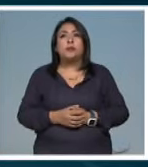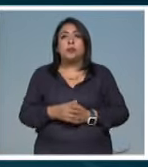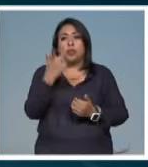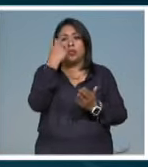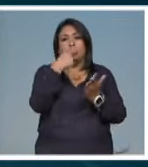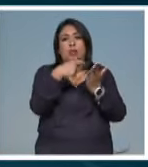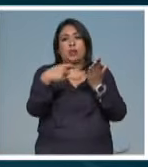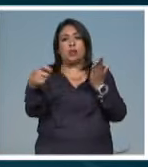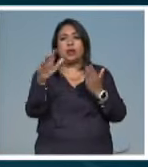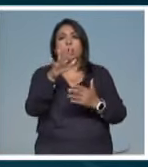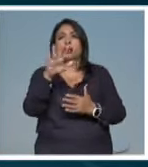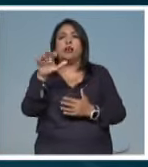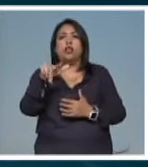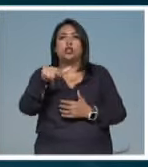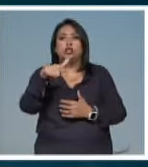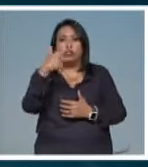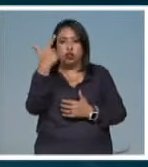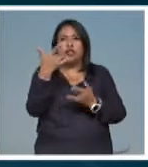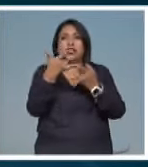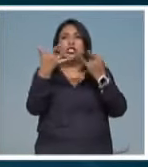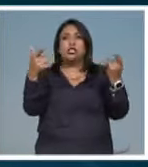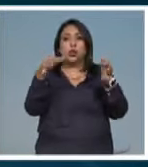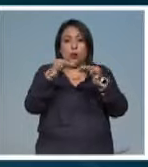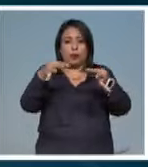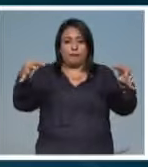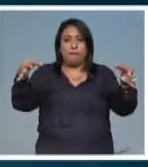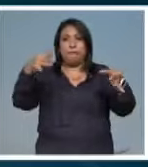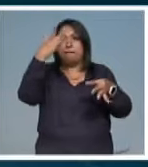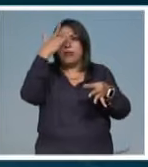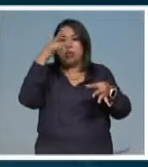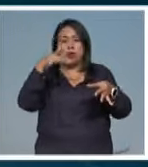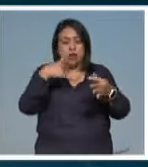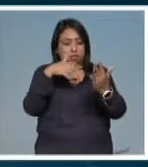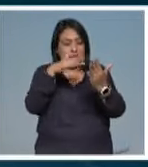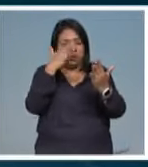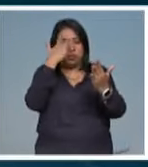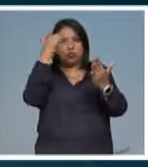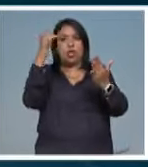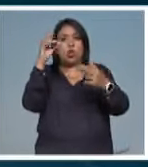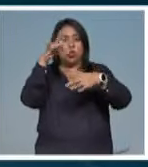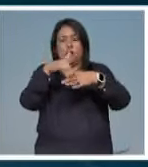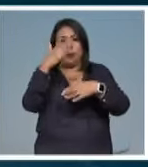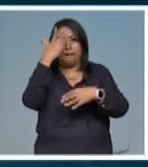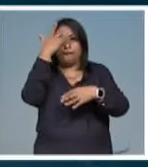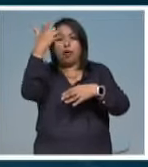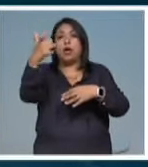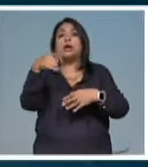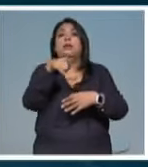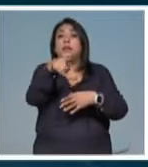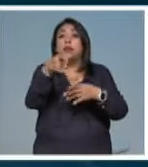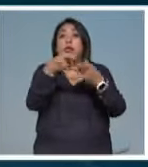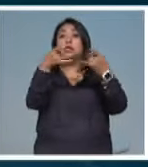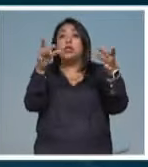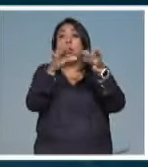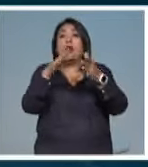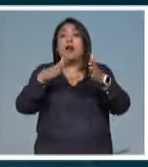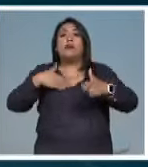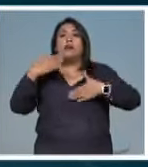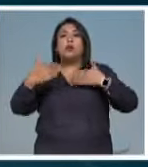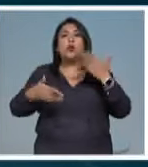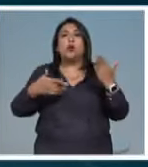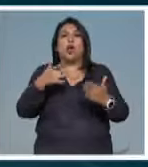Manuscrito 512 cuenta la historia de un pergamino mágico que hechiza a quien lo lee o lo toca. Un relato de aventuras que transita hacia el